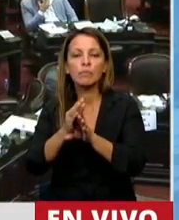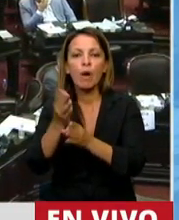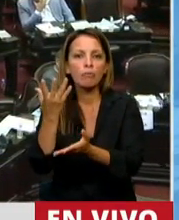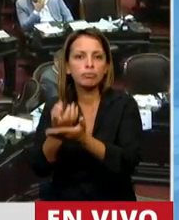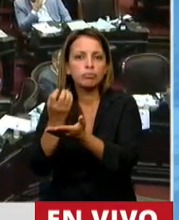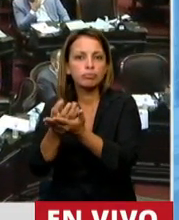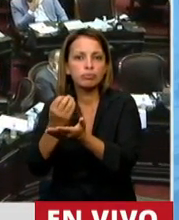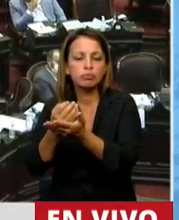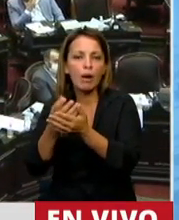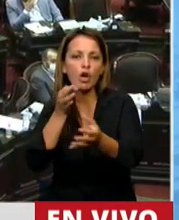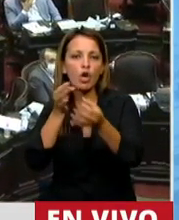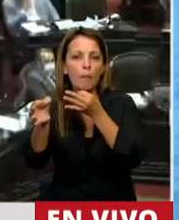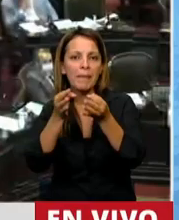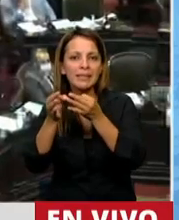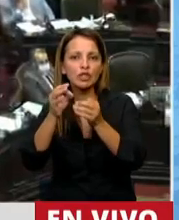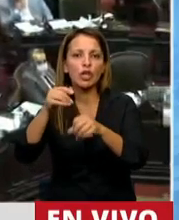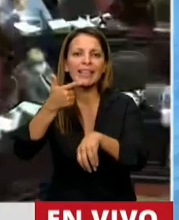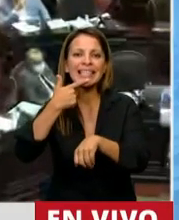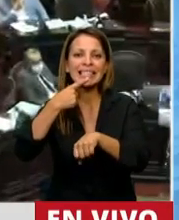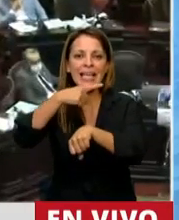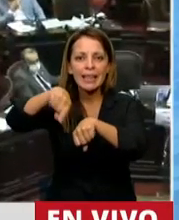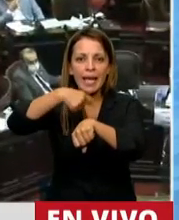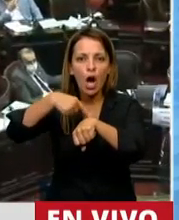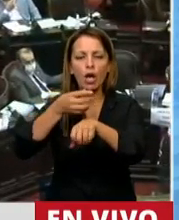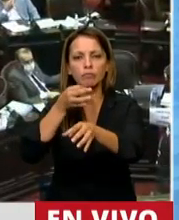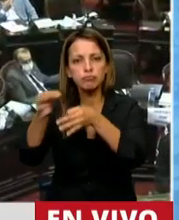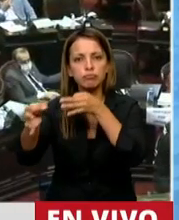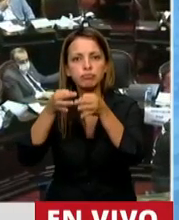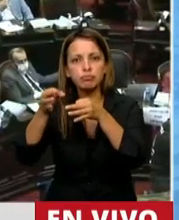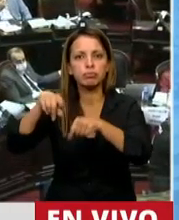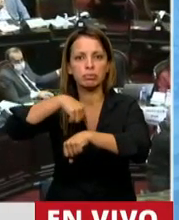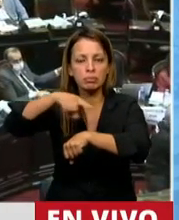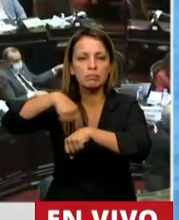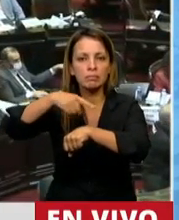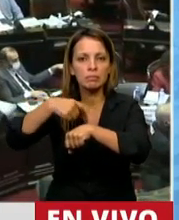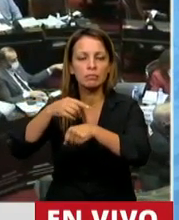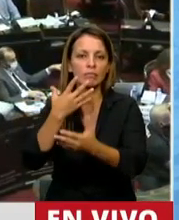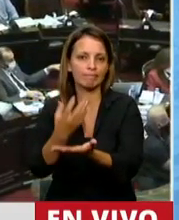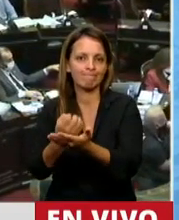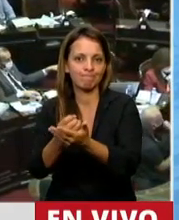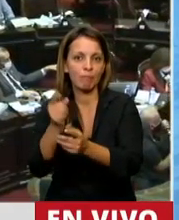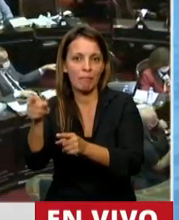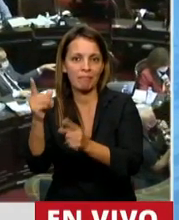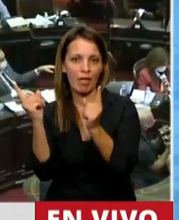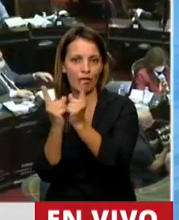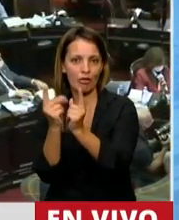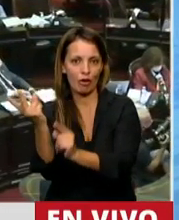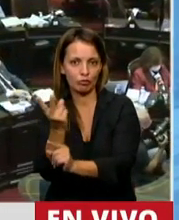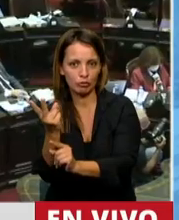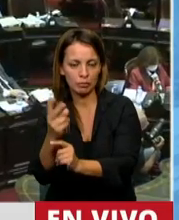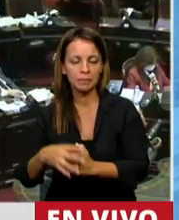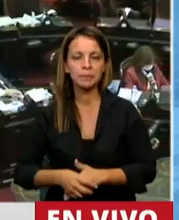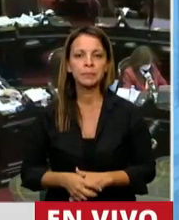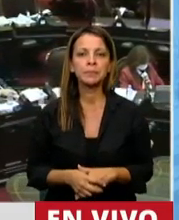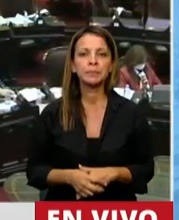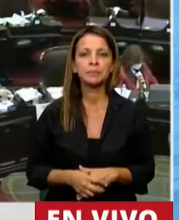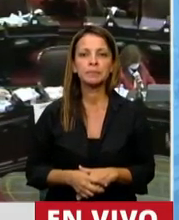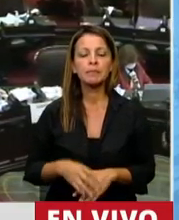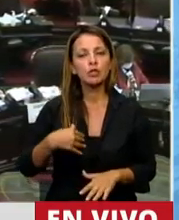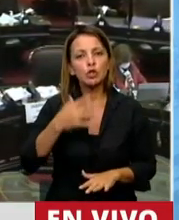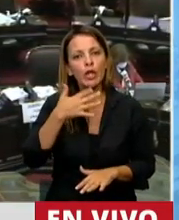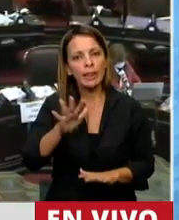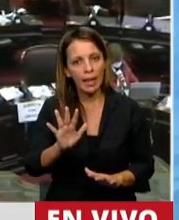horas de conversaciones, que han quedado grabadas las 17 horas de conversación que él ha tenido con el periodista Santiago O'Donnell. Yo